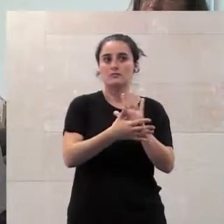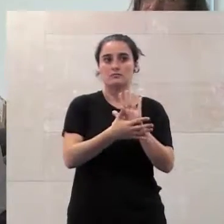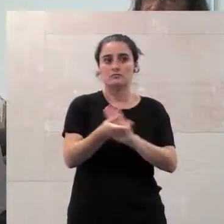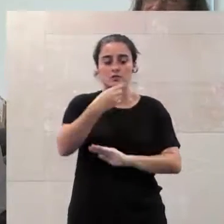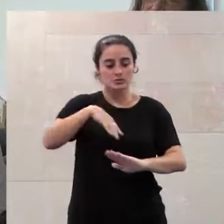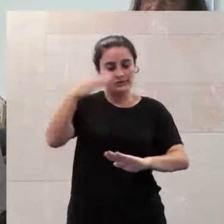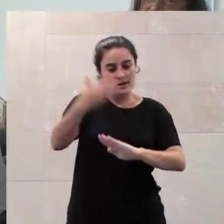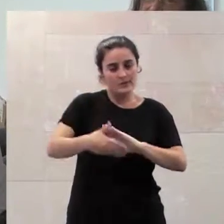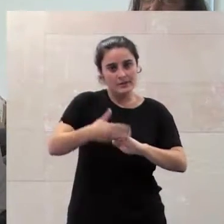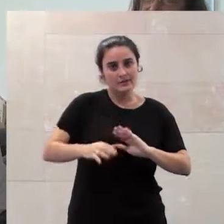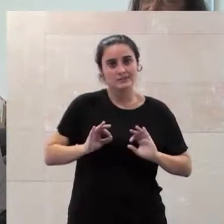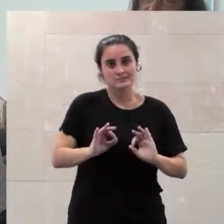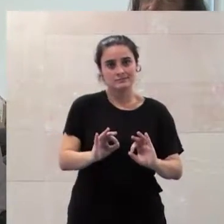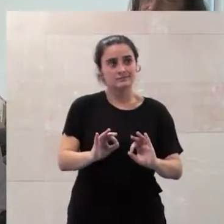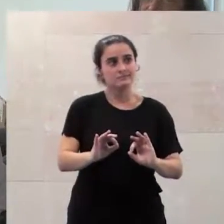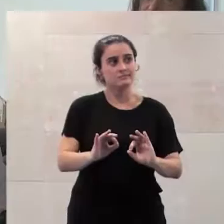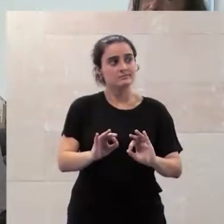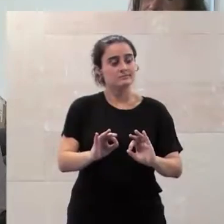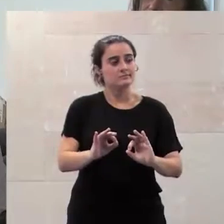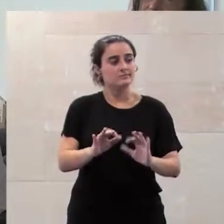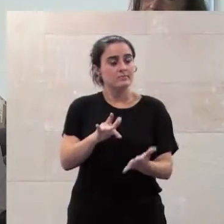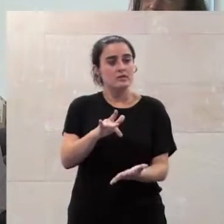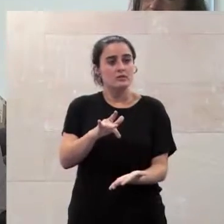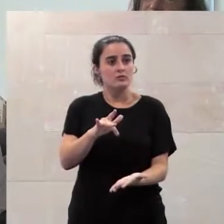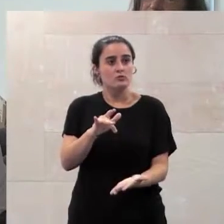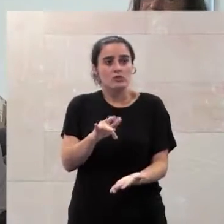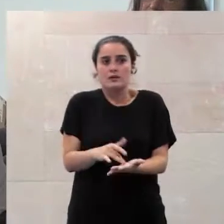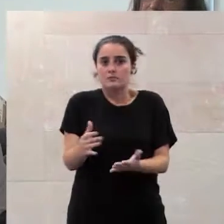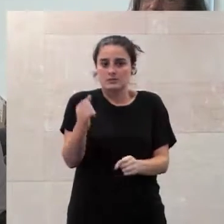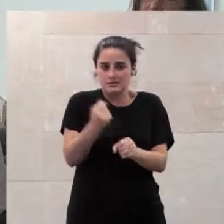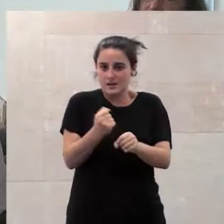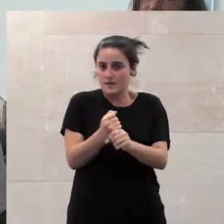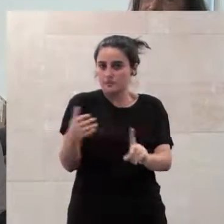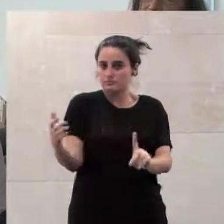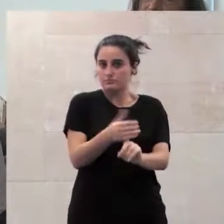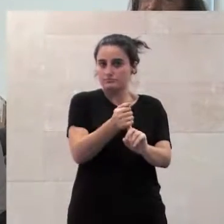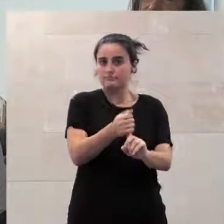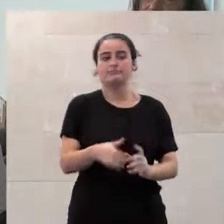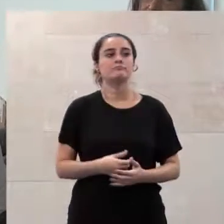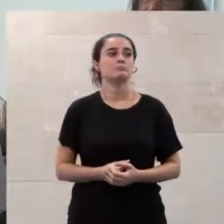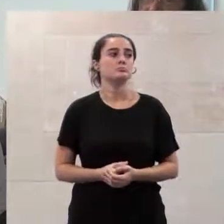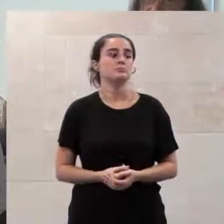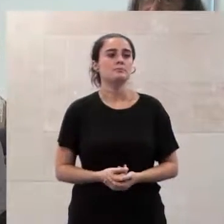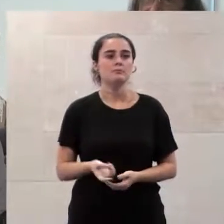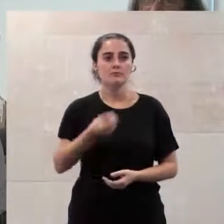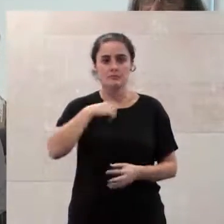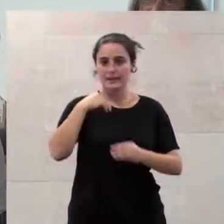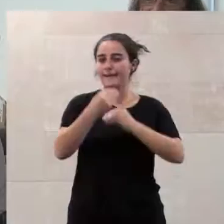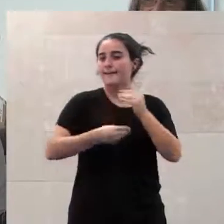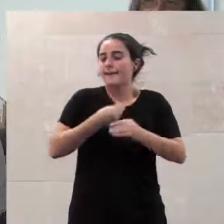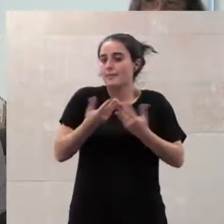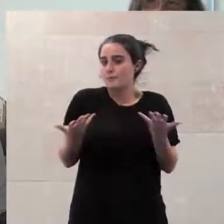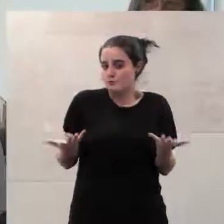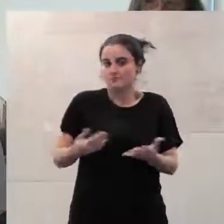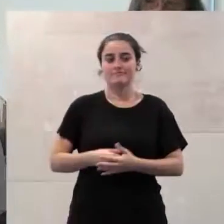de nuestras limitaciones específicas a la hora de encontrar un empleo. ¿Qué hacemos? Como dice